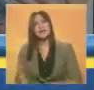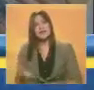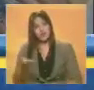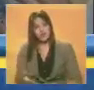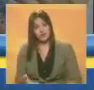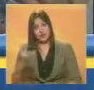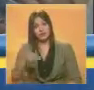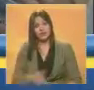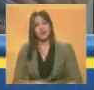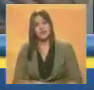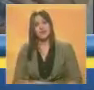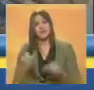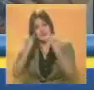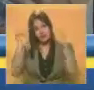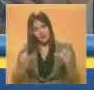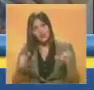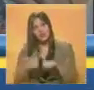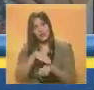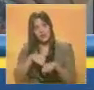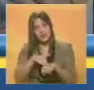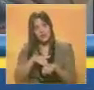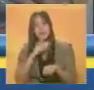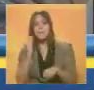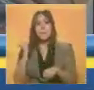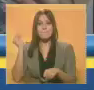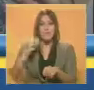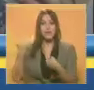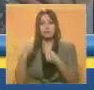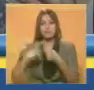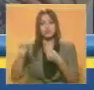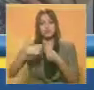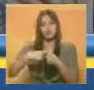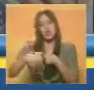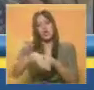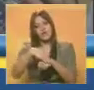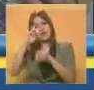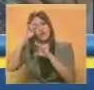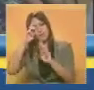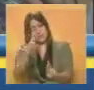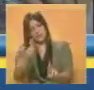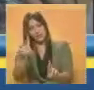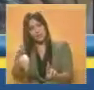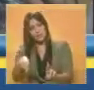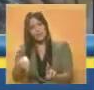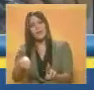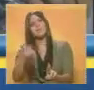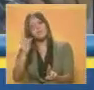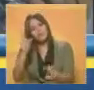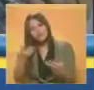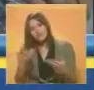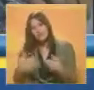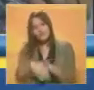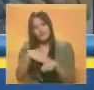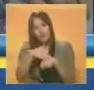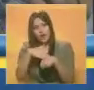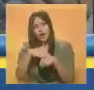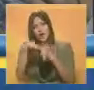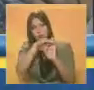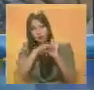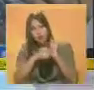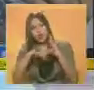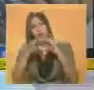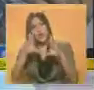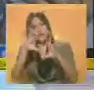como un sistema de gobierno incluyente un sistema de gobierno del respeto un sistema de gobierno donde todos nos